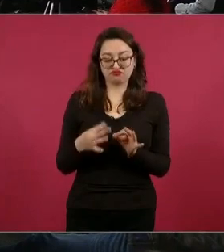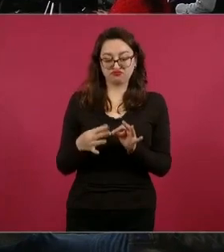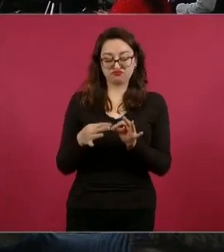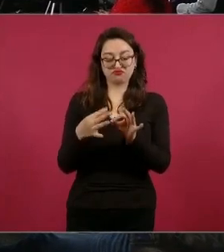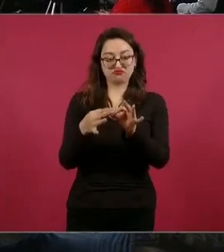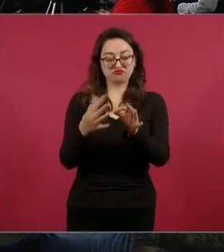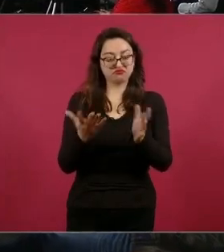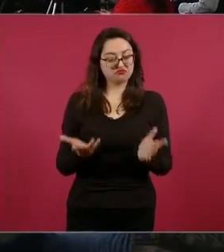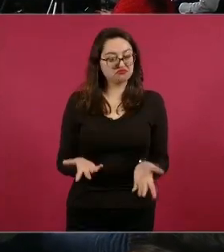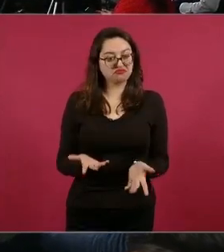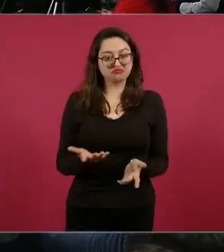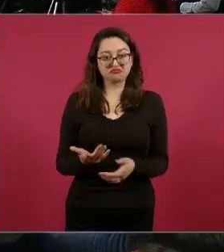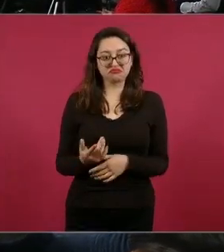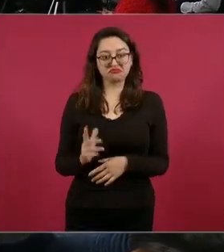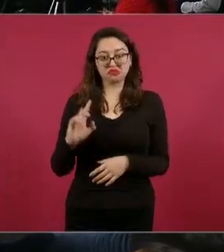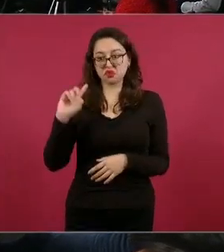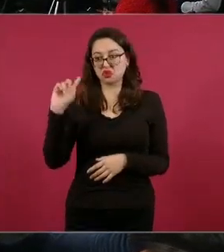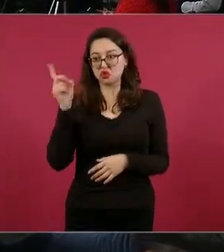17.20.